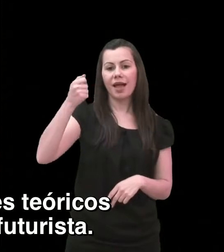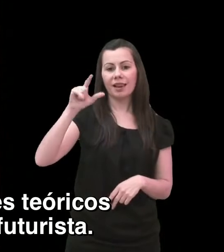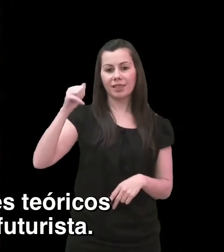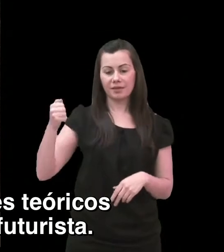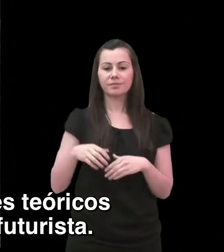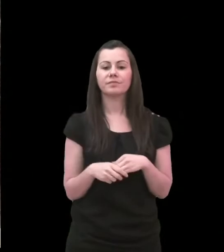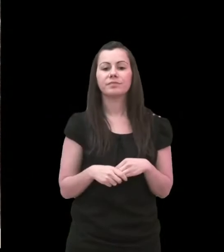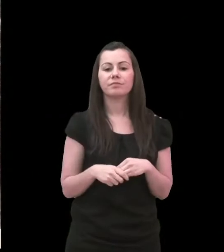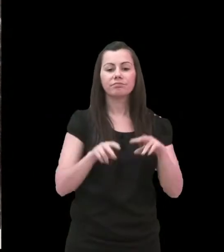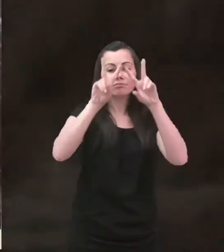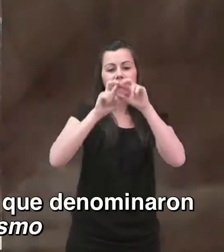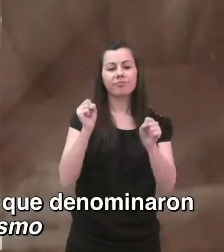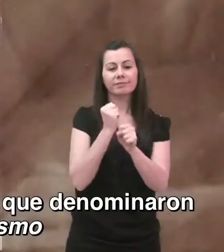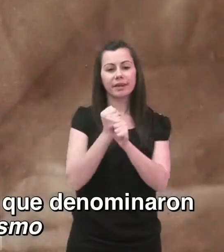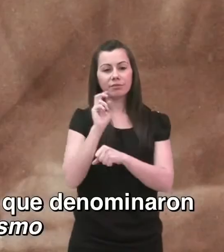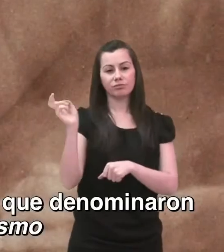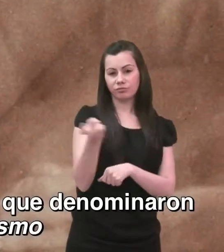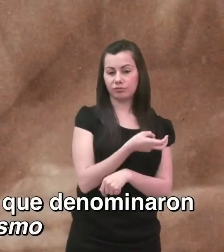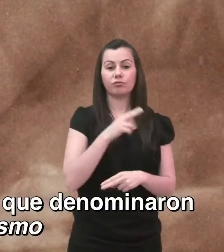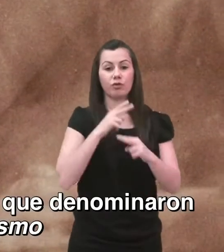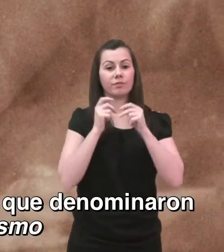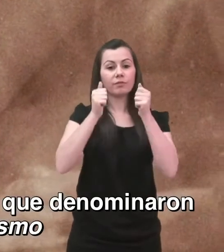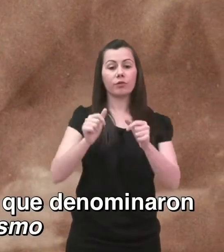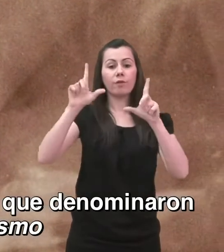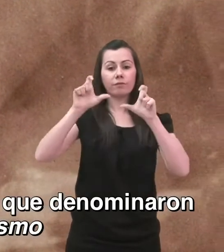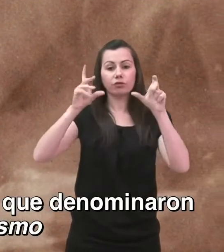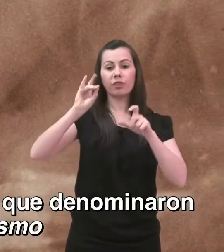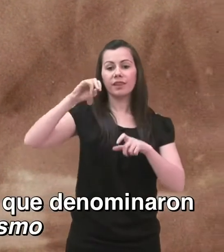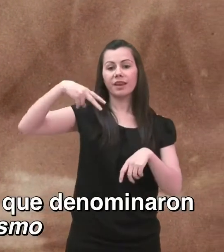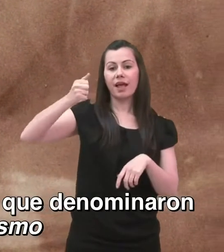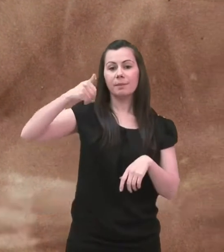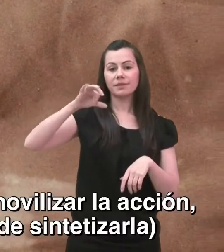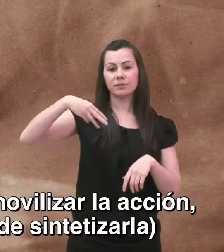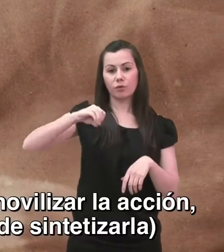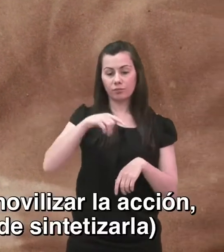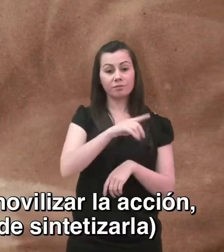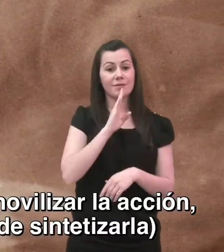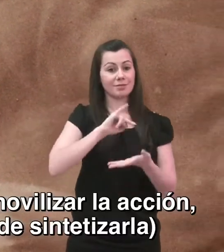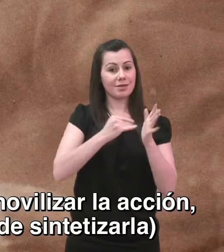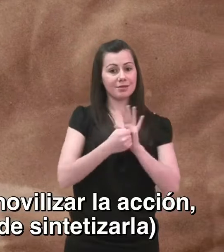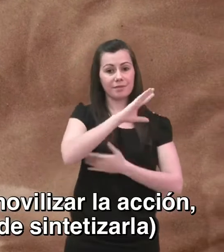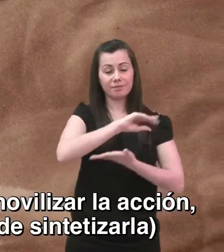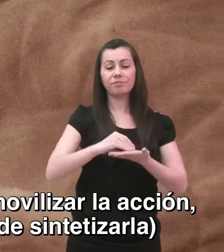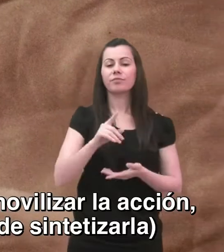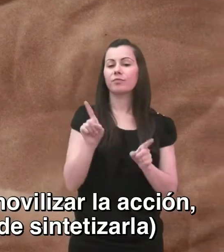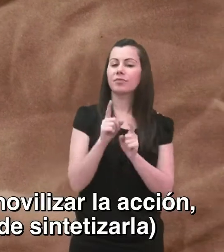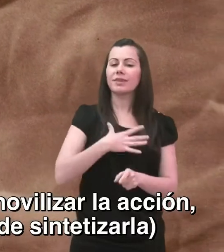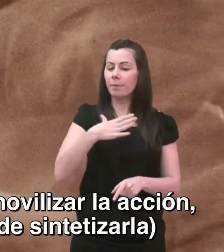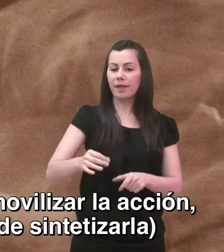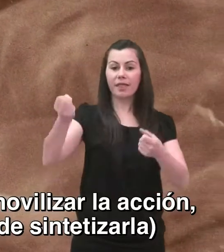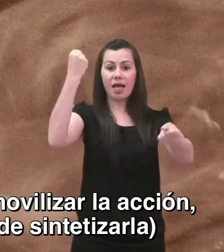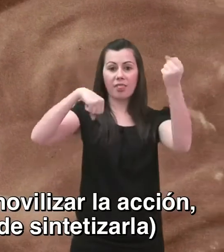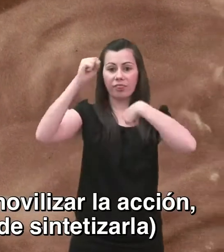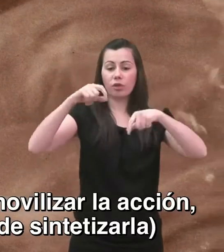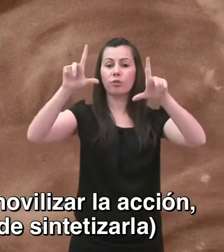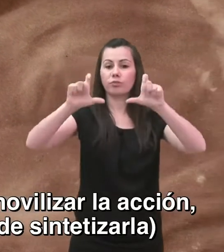fotografía futurista. Sus experimentos con lo que denominaron fotodinamismo, una técnica capaz de inmovilizar la acción,